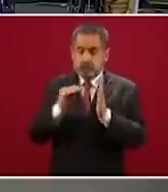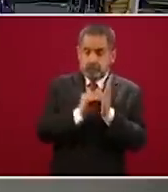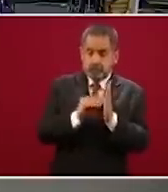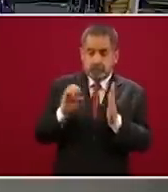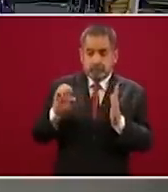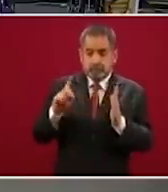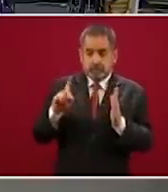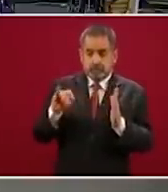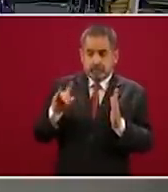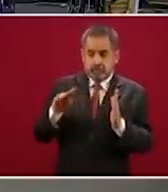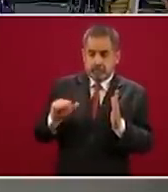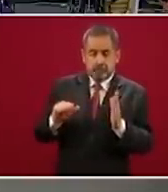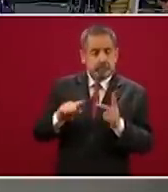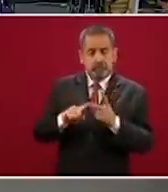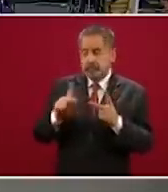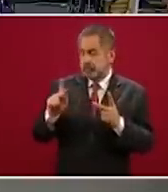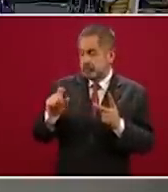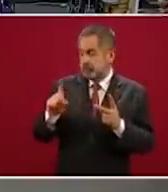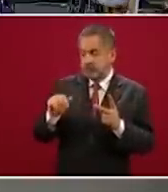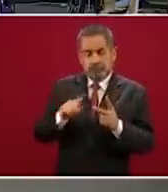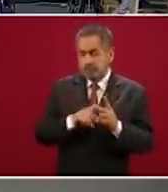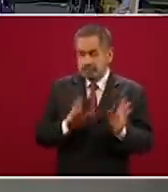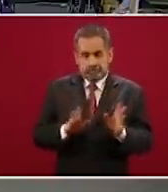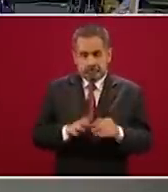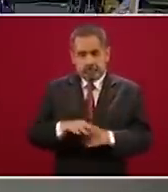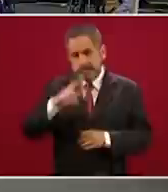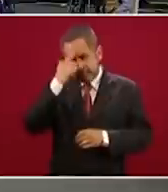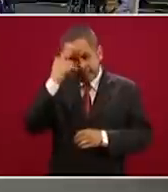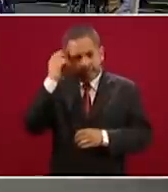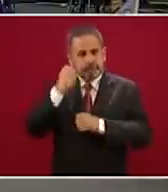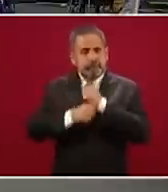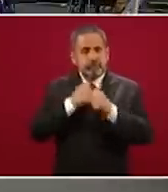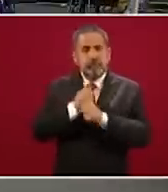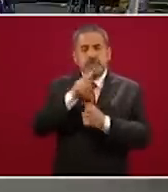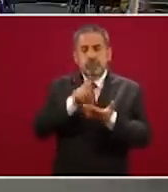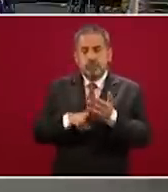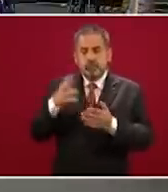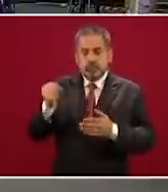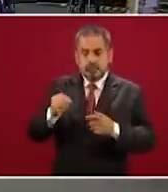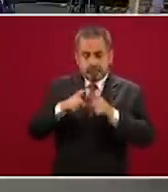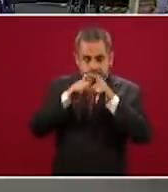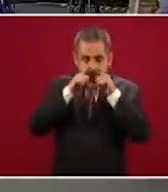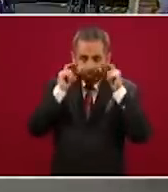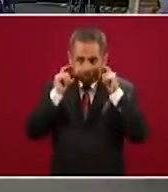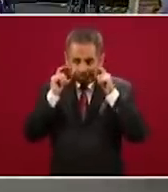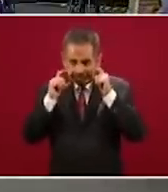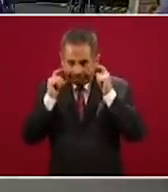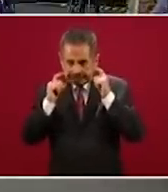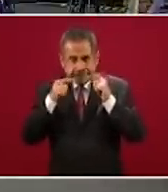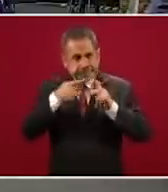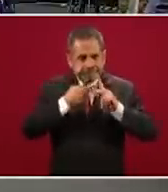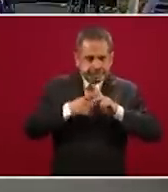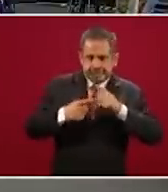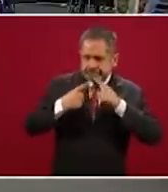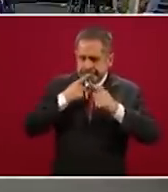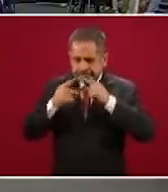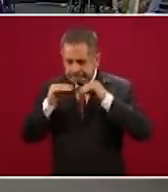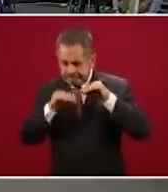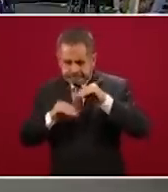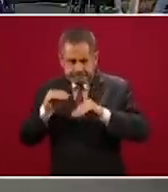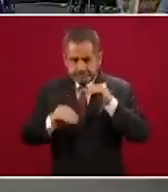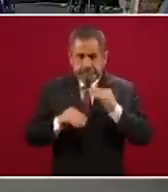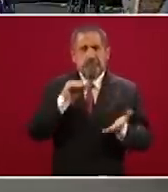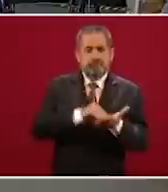epidemias y las pandemias. Como resultado de la pandemia de influenza 2009, inició un trabajo de colaboración que perdura